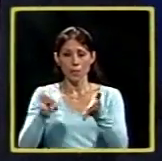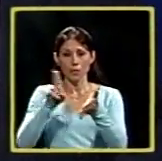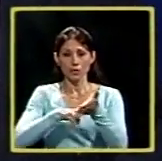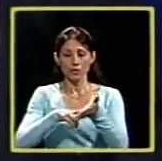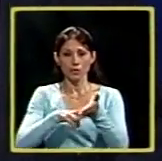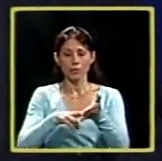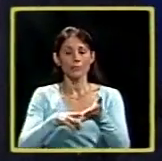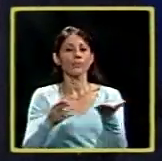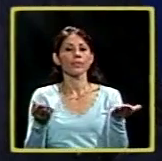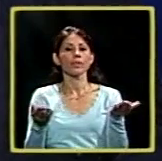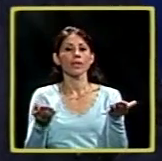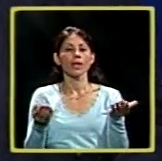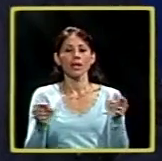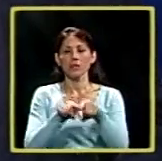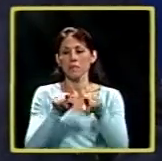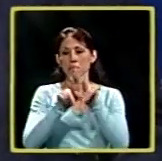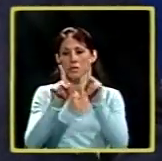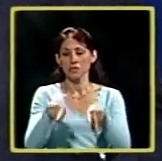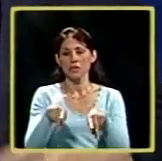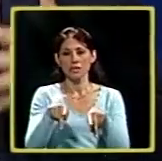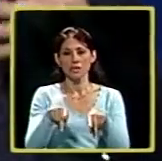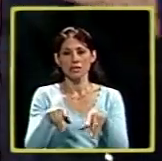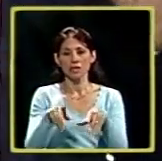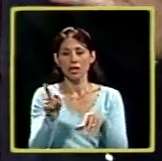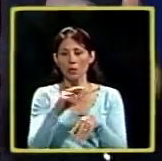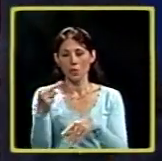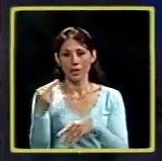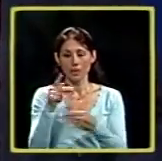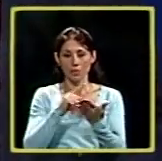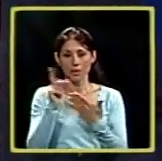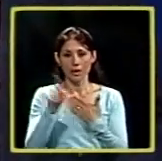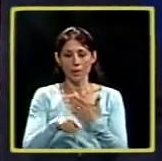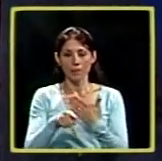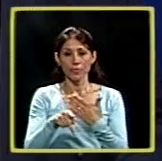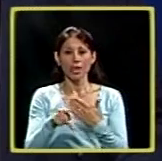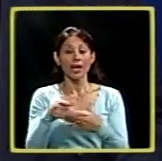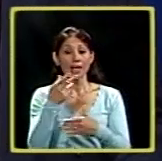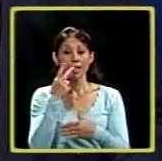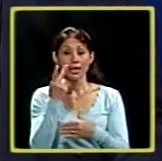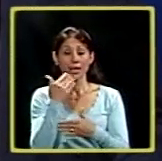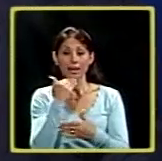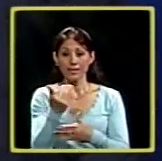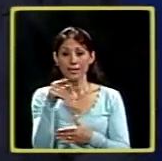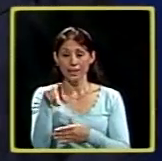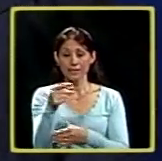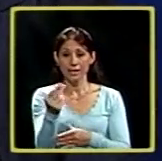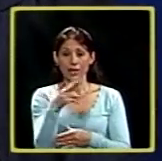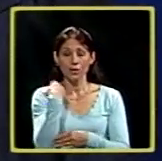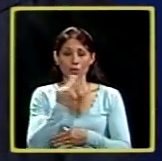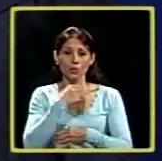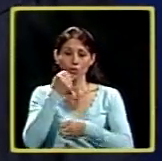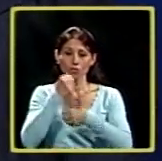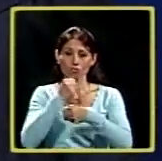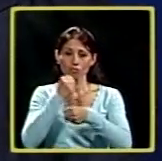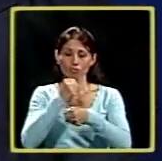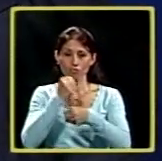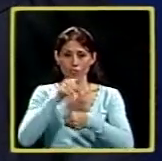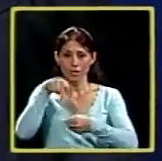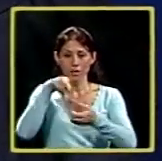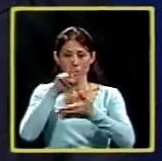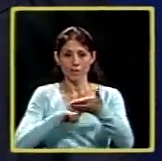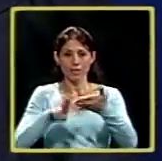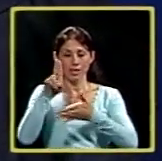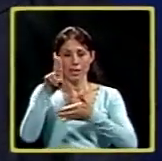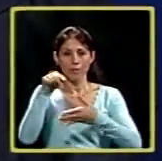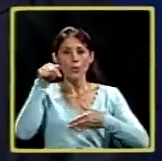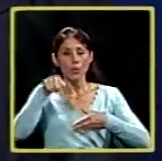también quienes no nos acompañan esta noche, hacemos toda la tarea universitaria, y en esta noche tengo el